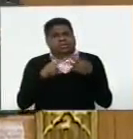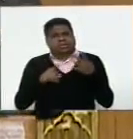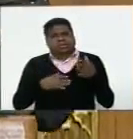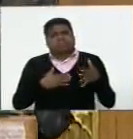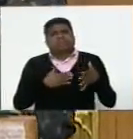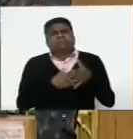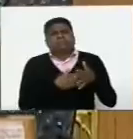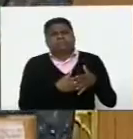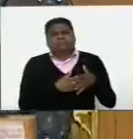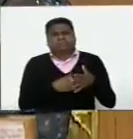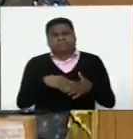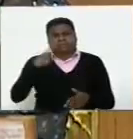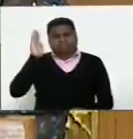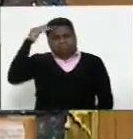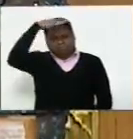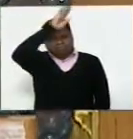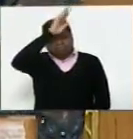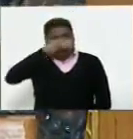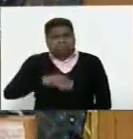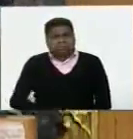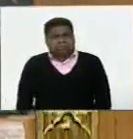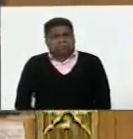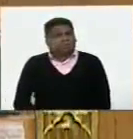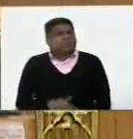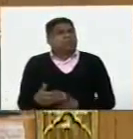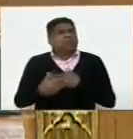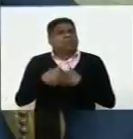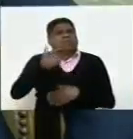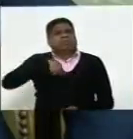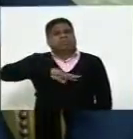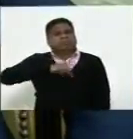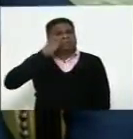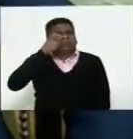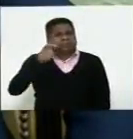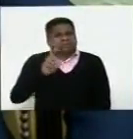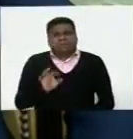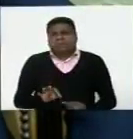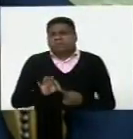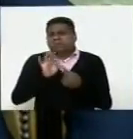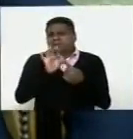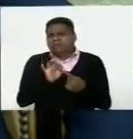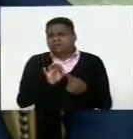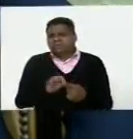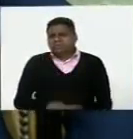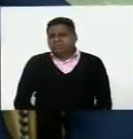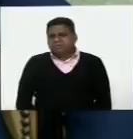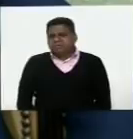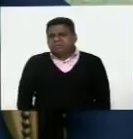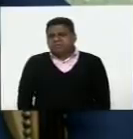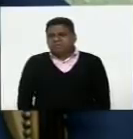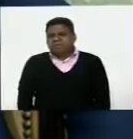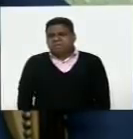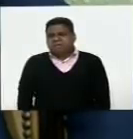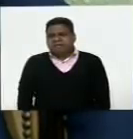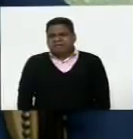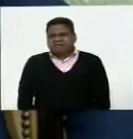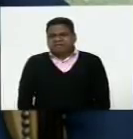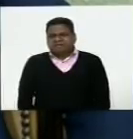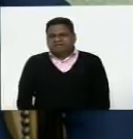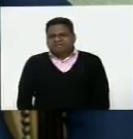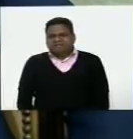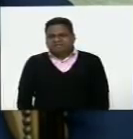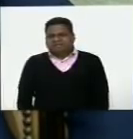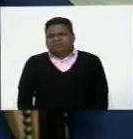señor Donald Trump contra nuestro pueblo y particularmente contra esta